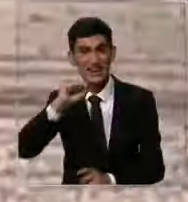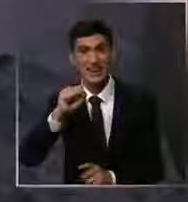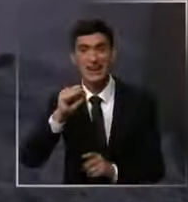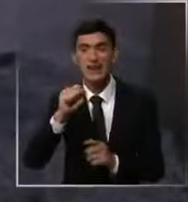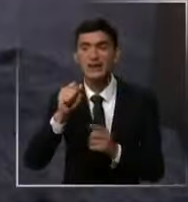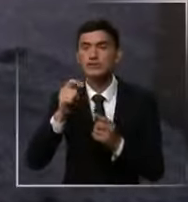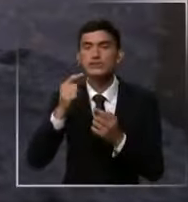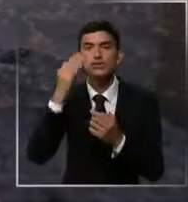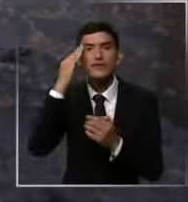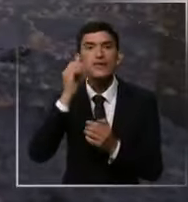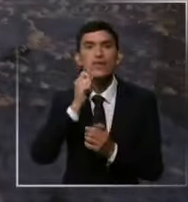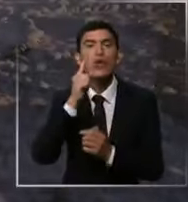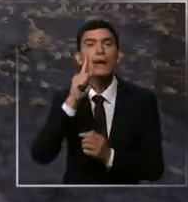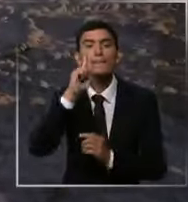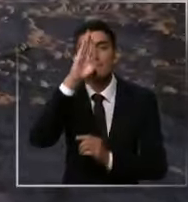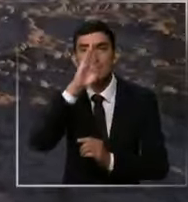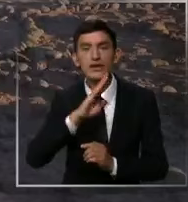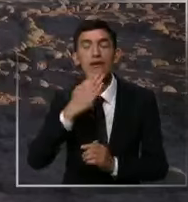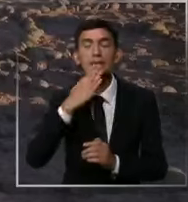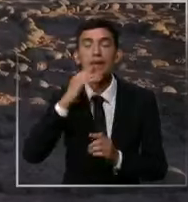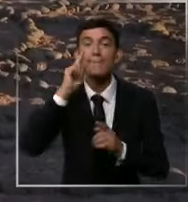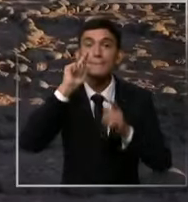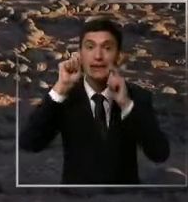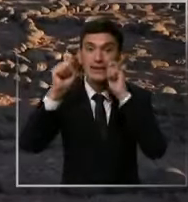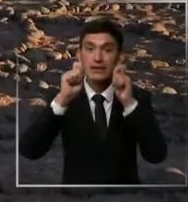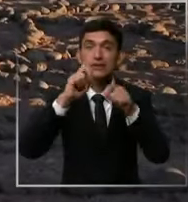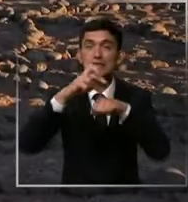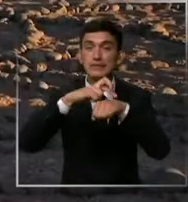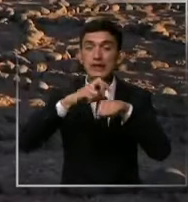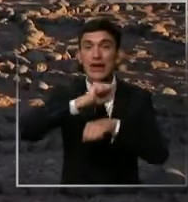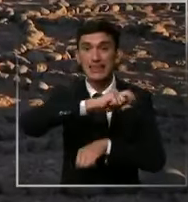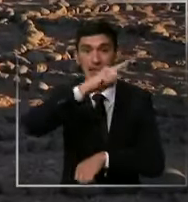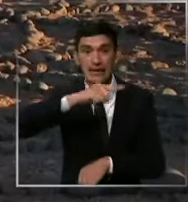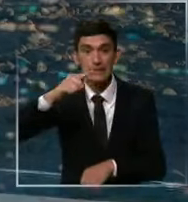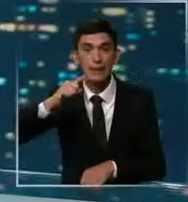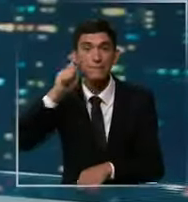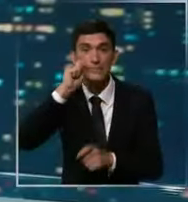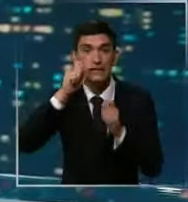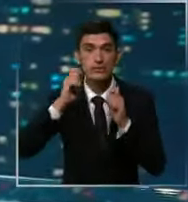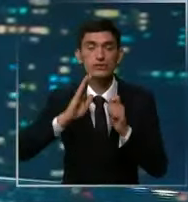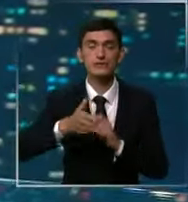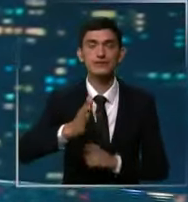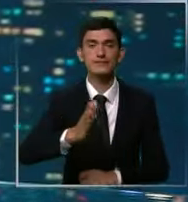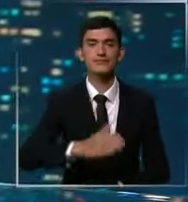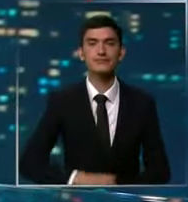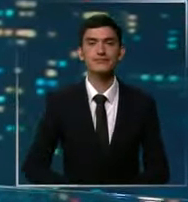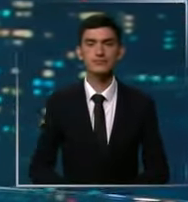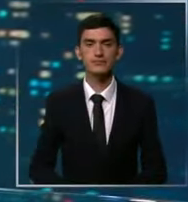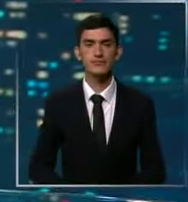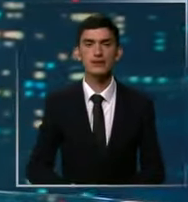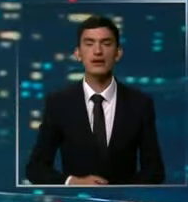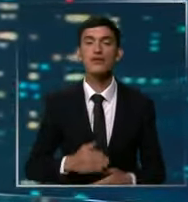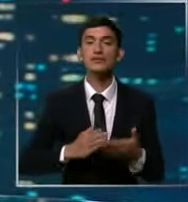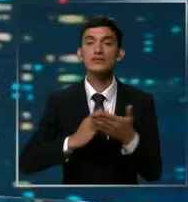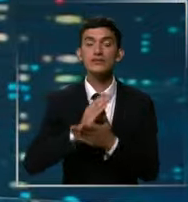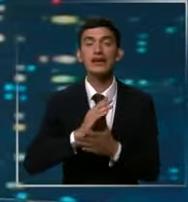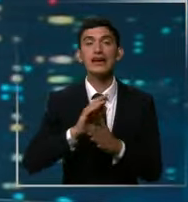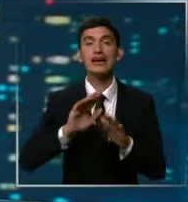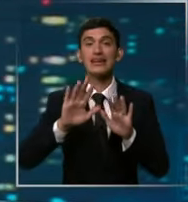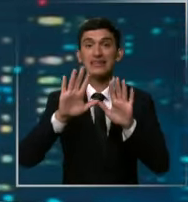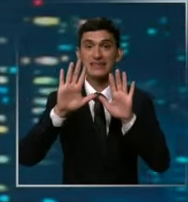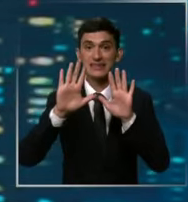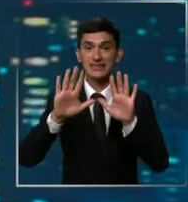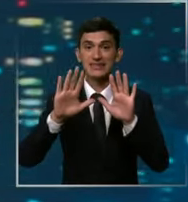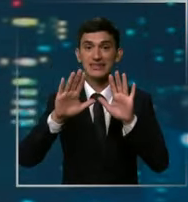detectados. Y el peligro en San Pedro de Atacama persiste. A partir de las 22 horas, Chilevisión